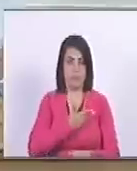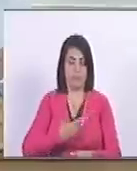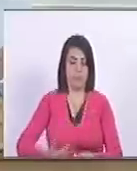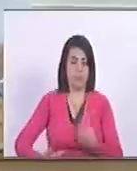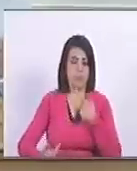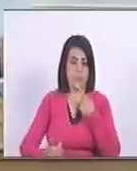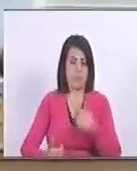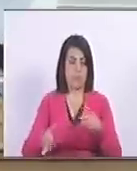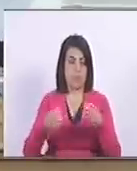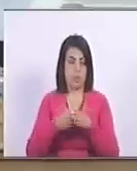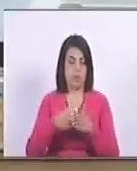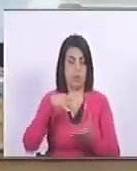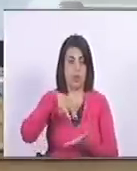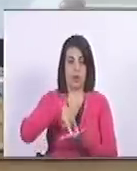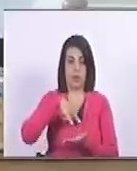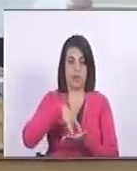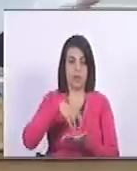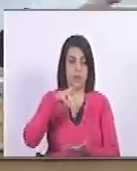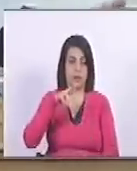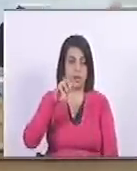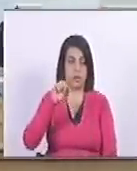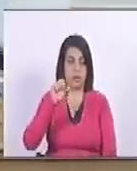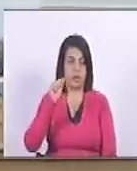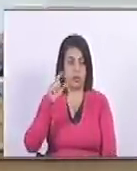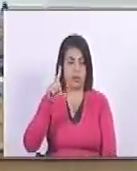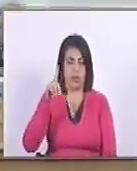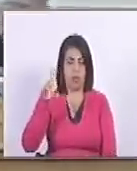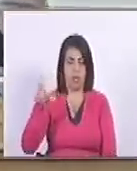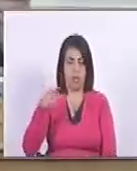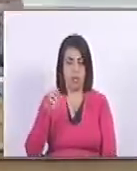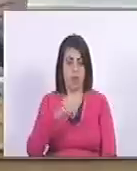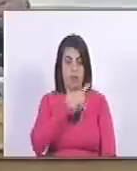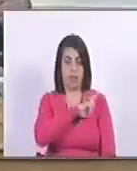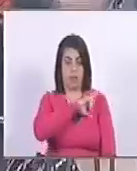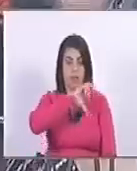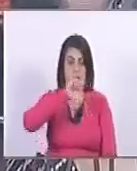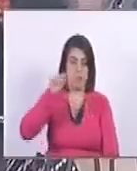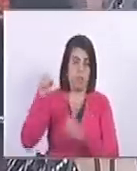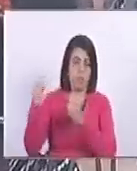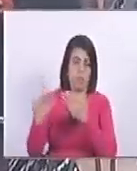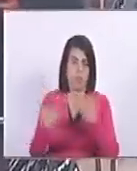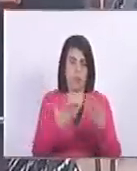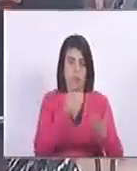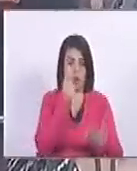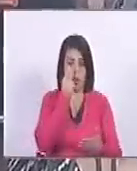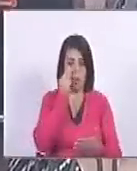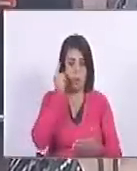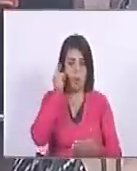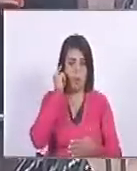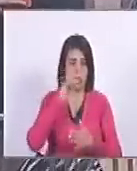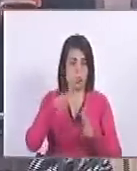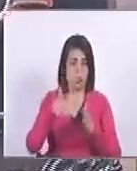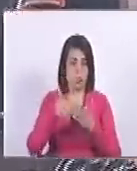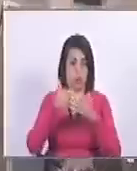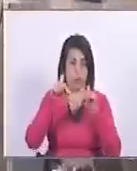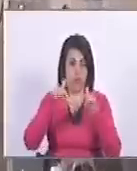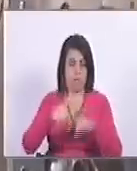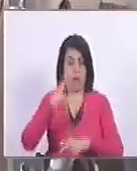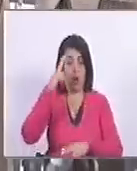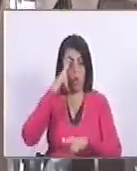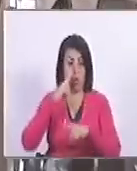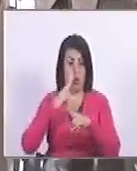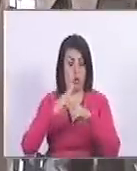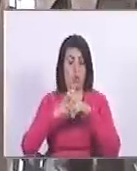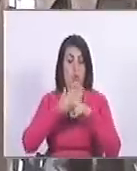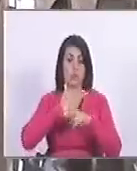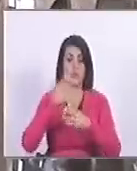Audite Coro de Cámara Carabobo, Rosángela Guzmán, su directora. Bienvenidas y bienvenidos todos hoy aquí. Nos honran con